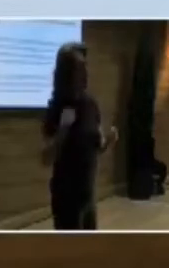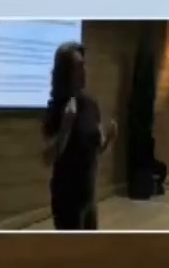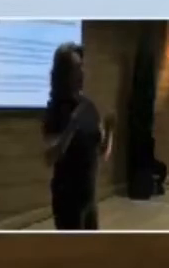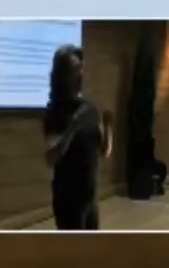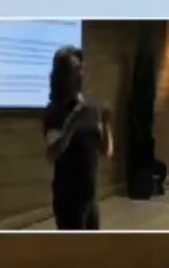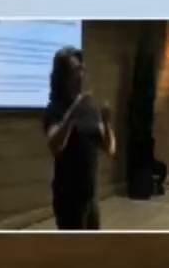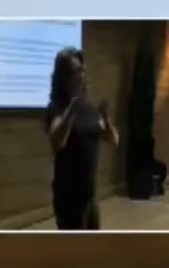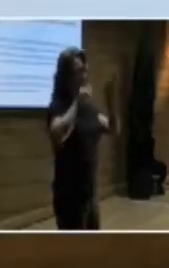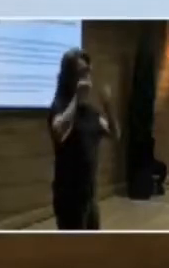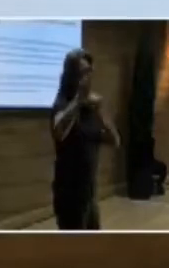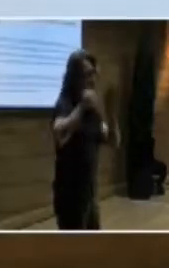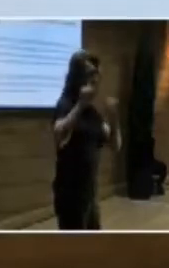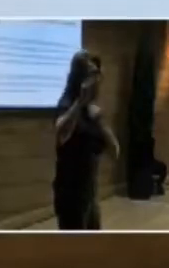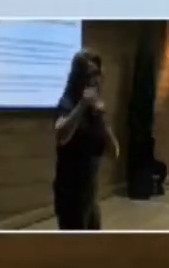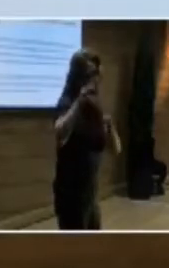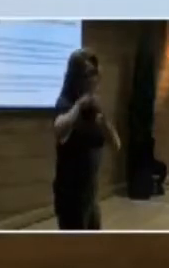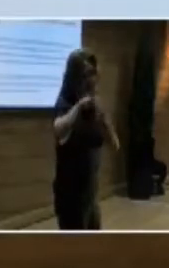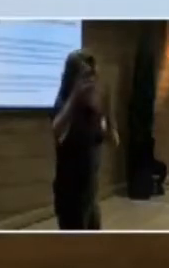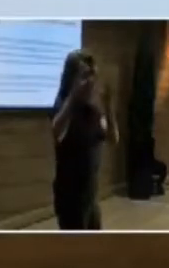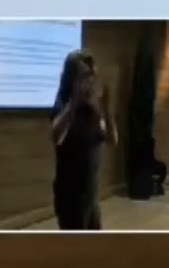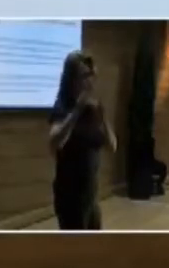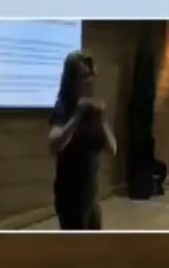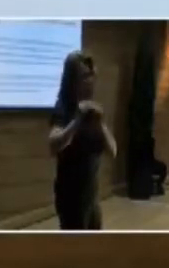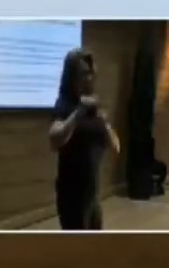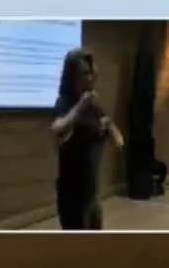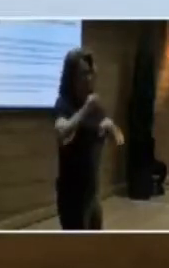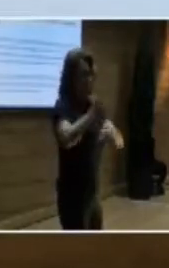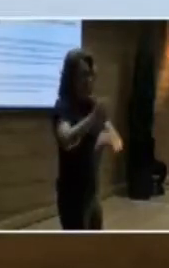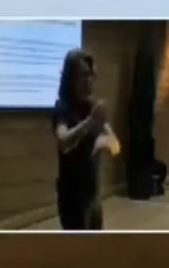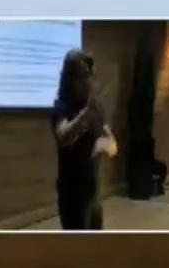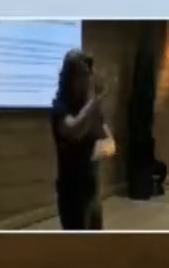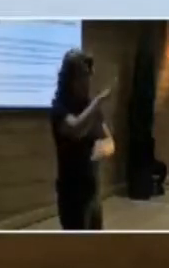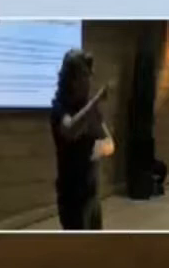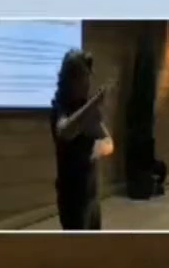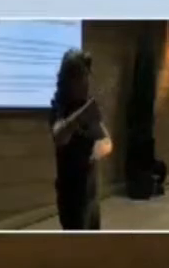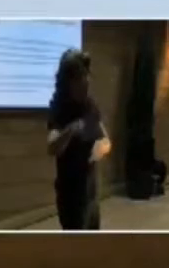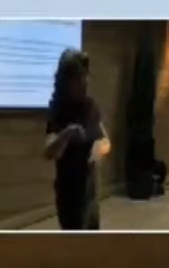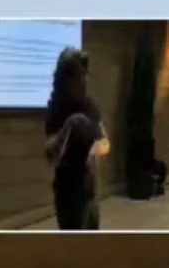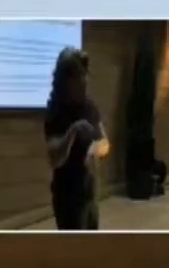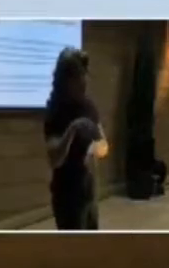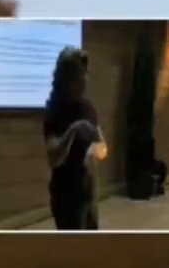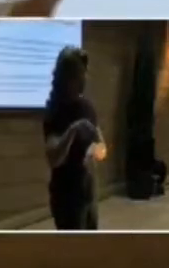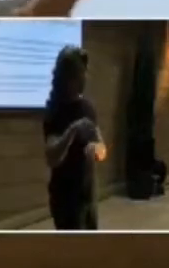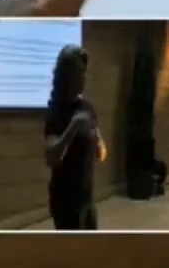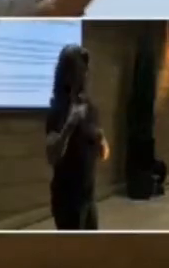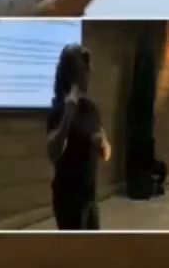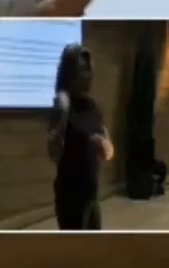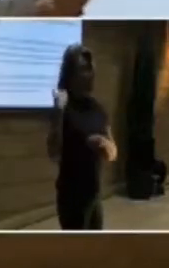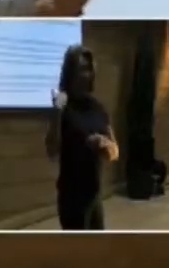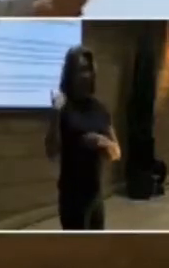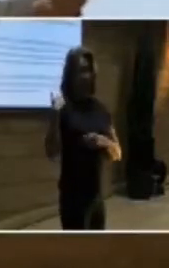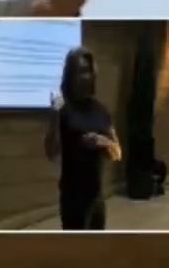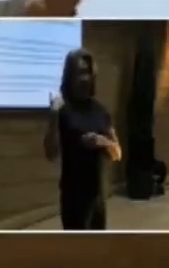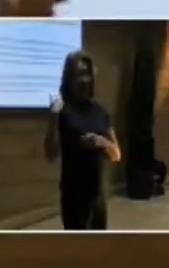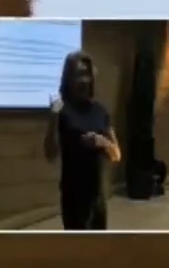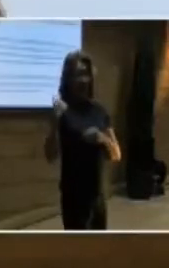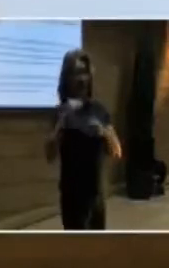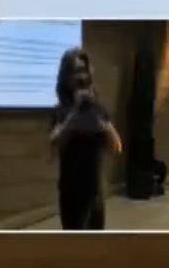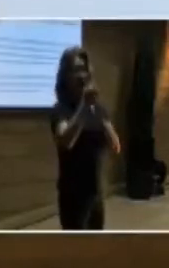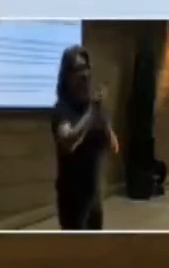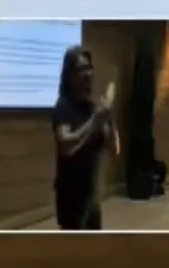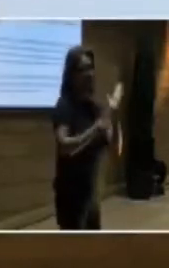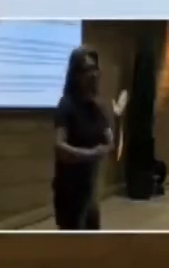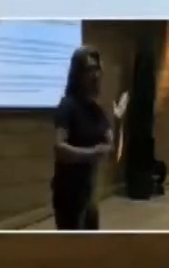Grupo Estatal para intentar que en la encuesta nacional de salud, donde curiosamente nunca se ha preguntado por el deterioro